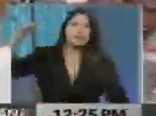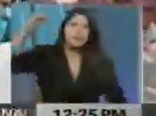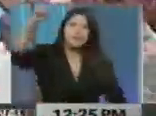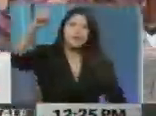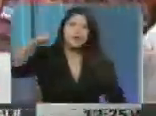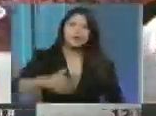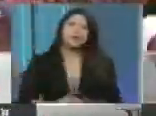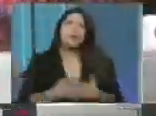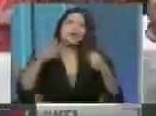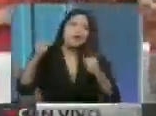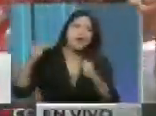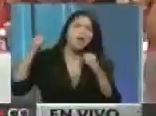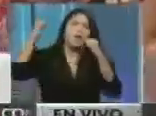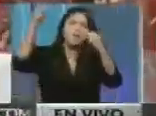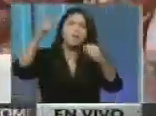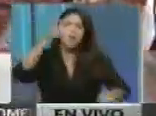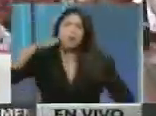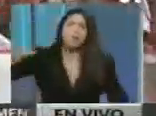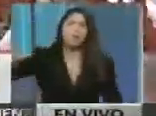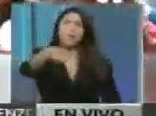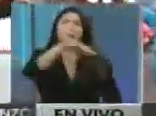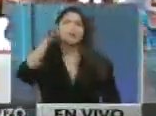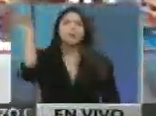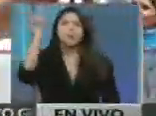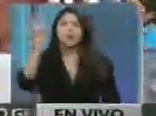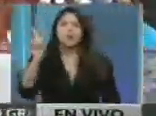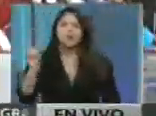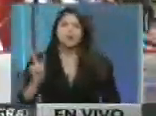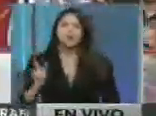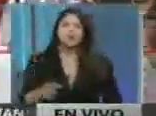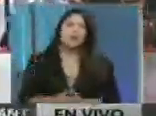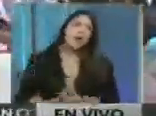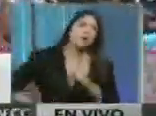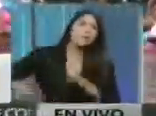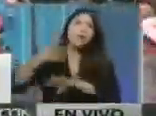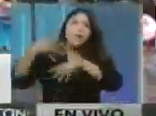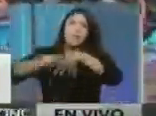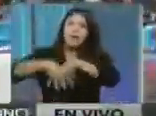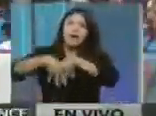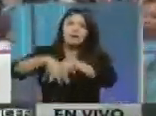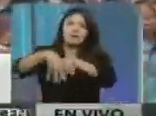¡Que viva el pueblo venezolano! ¡A marchar!